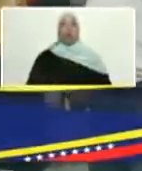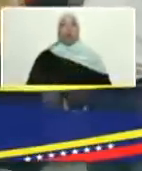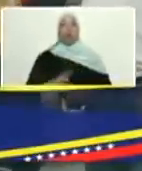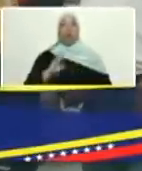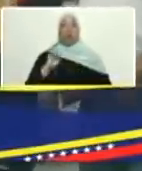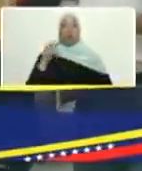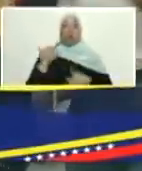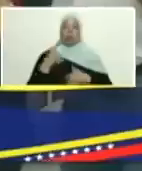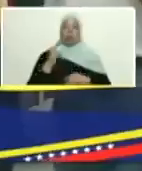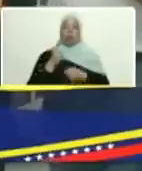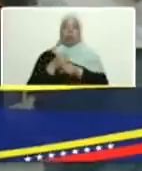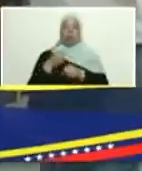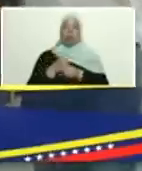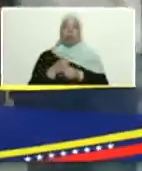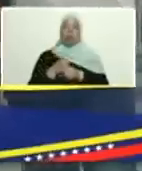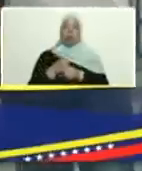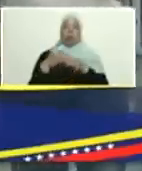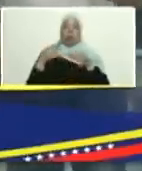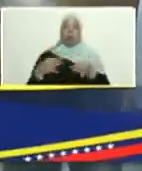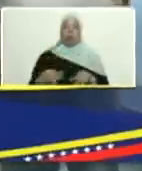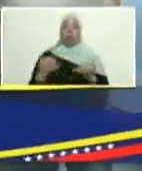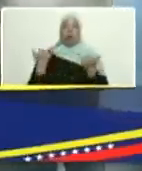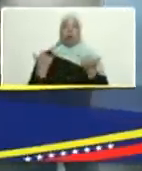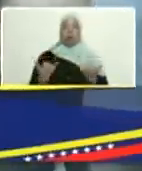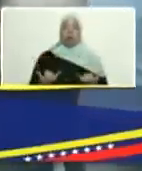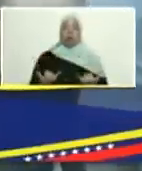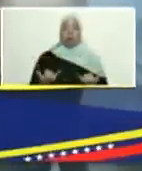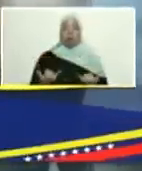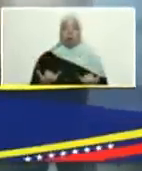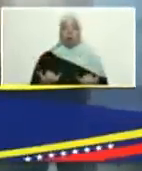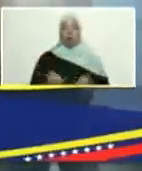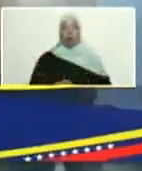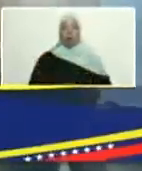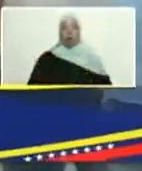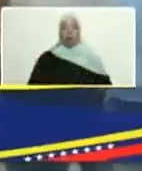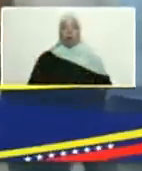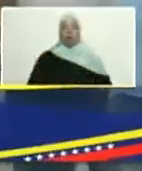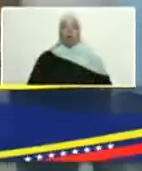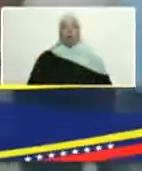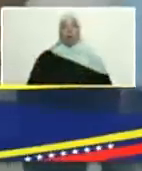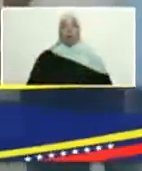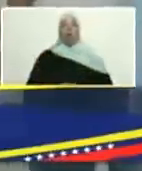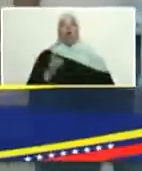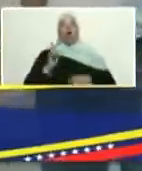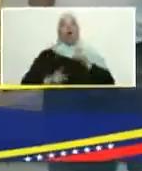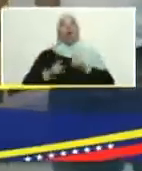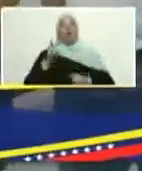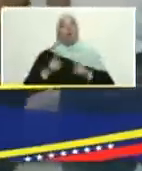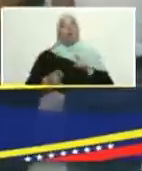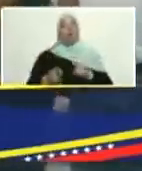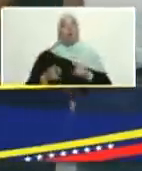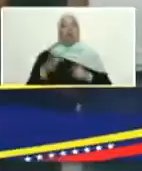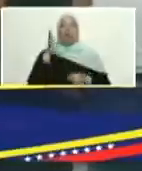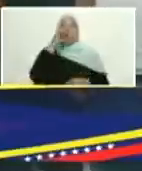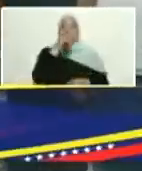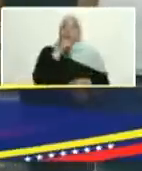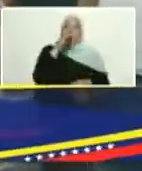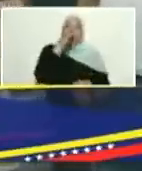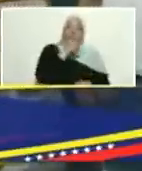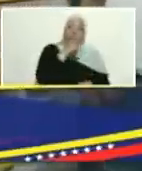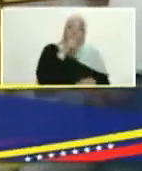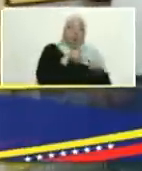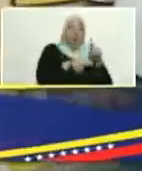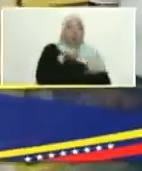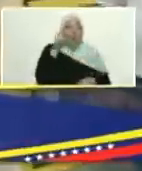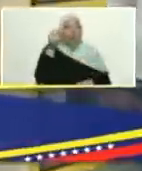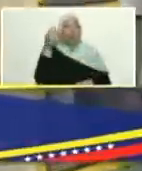Anteriormente se producían los faldos de aceite de esta manera, ¿verdad? ¿Qué pasa? Había mucha escasez, los altos costos de los